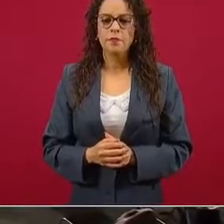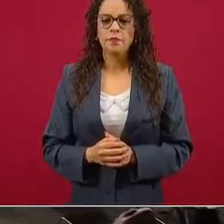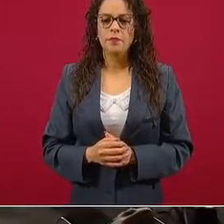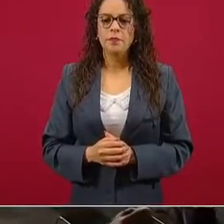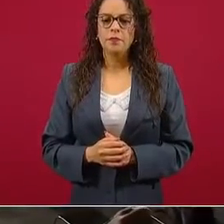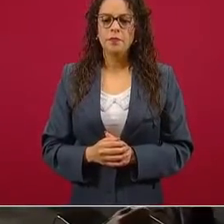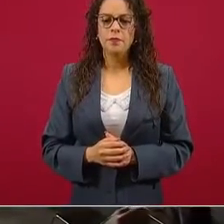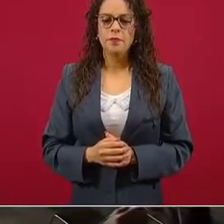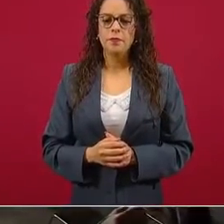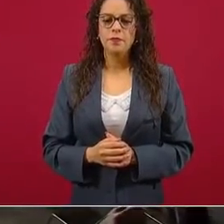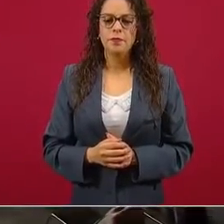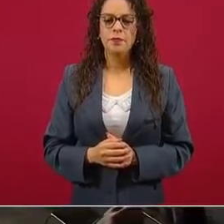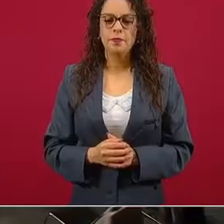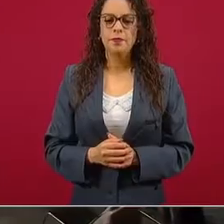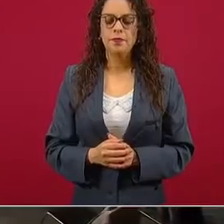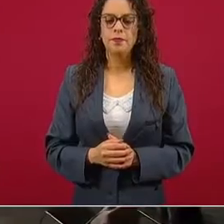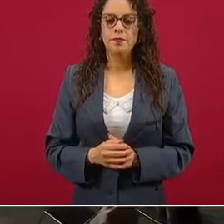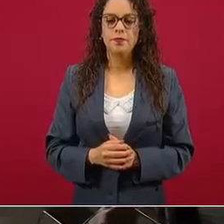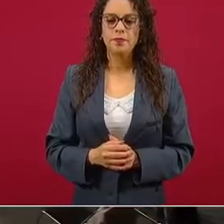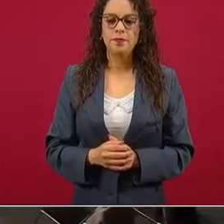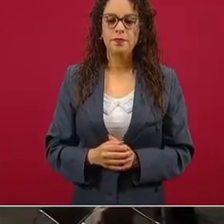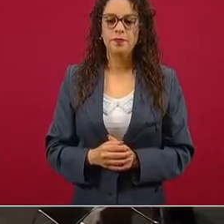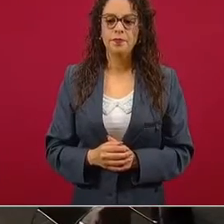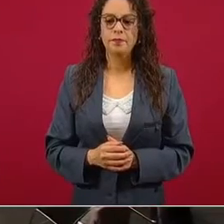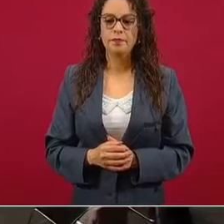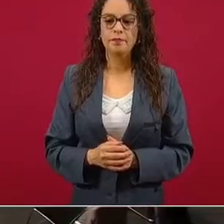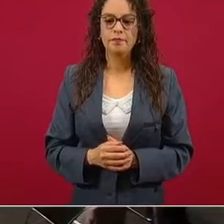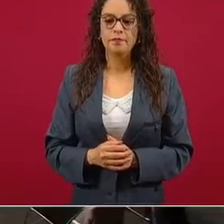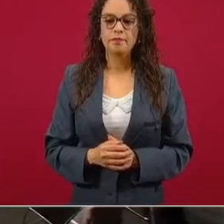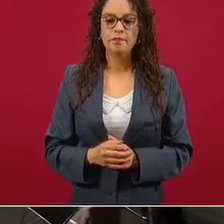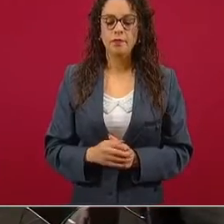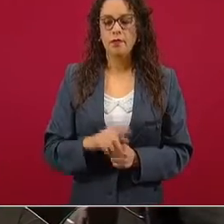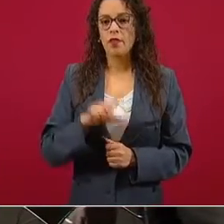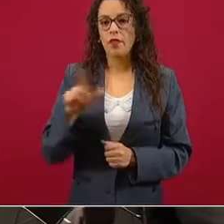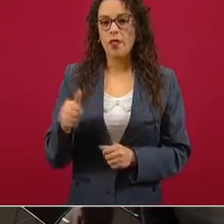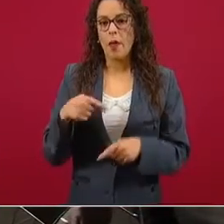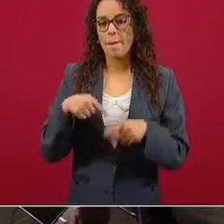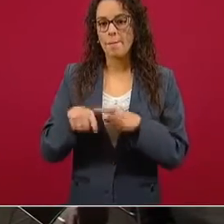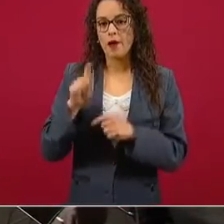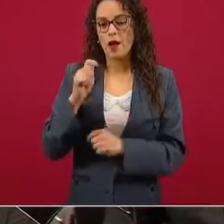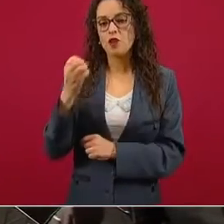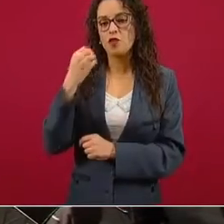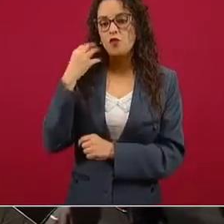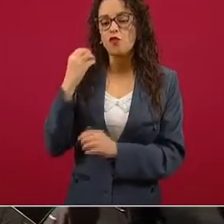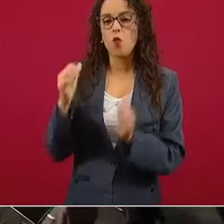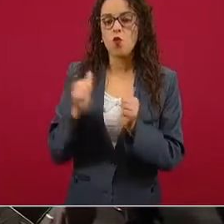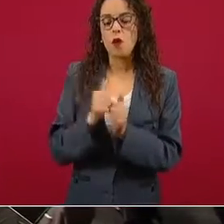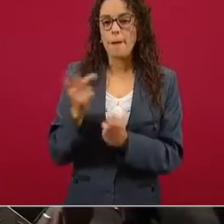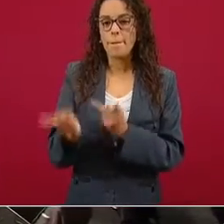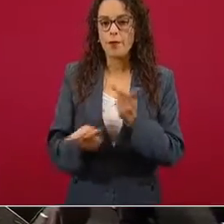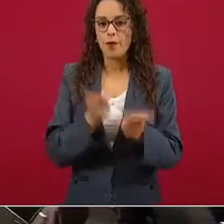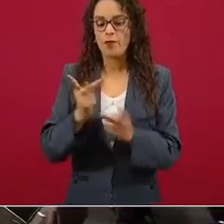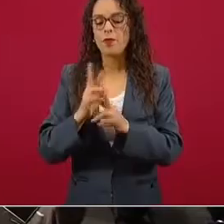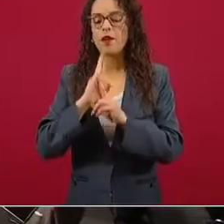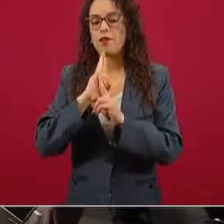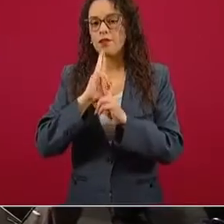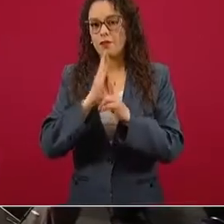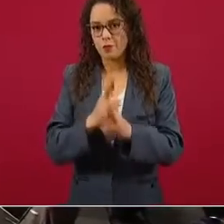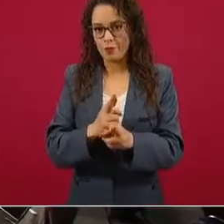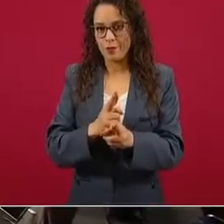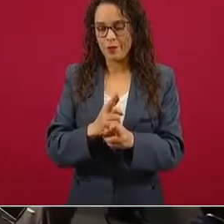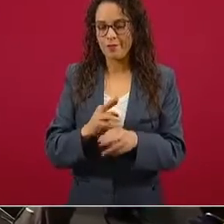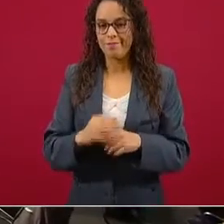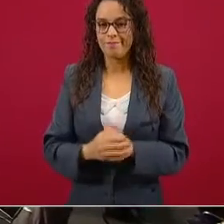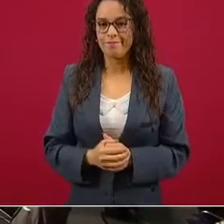abriríamos lo que es la conferencia de prensa con las preguntas y las respuestas